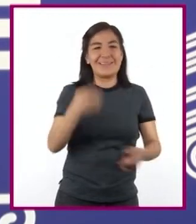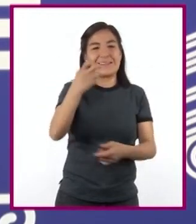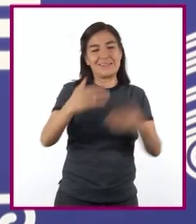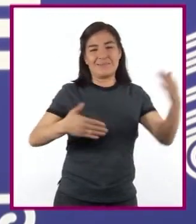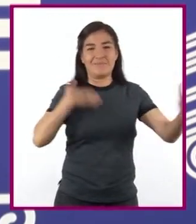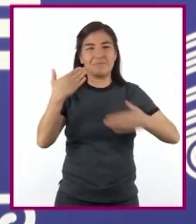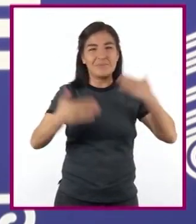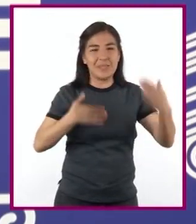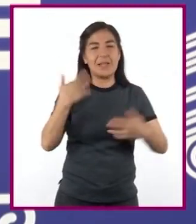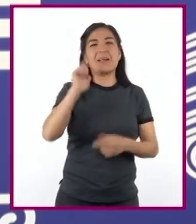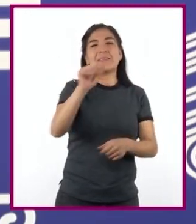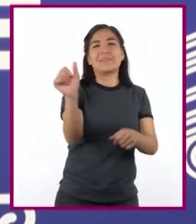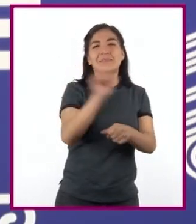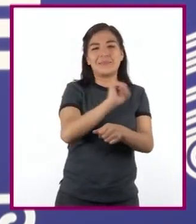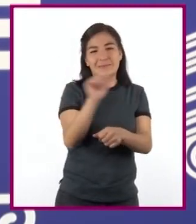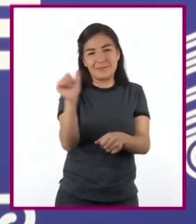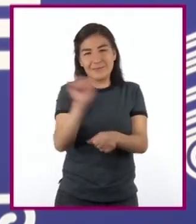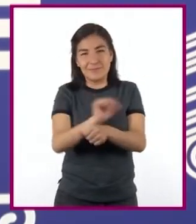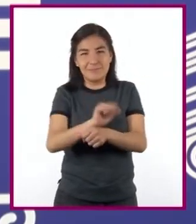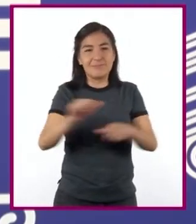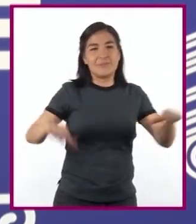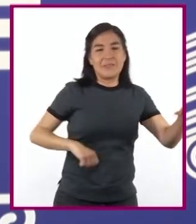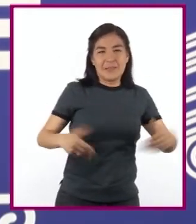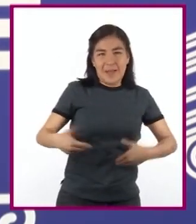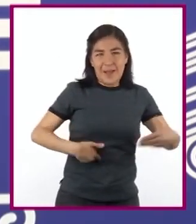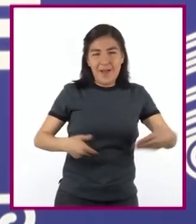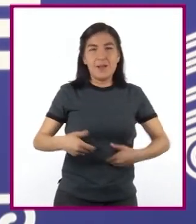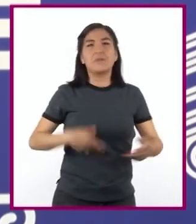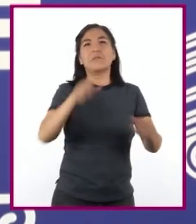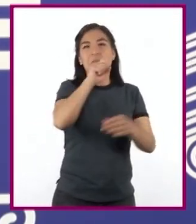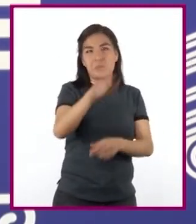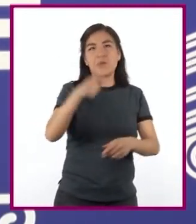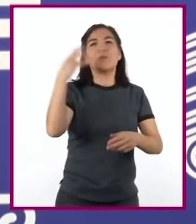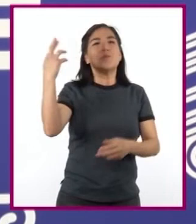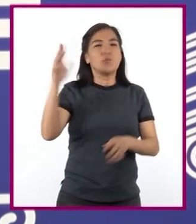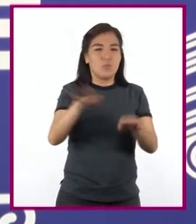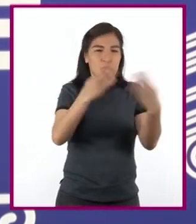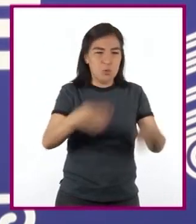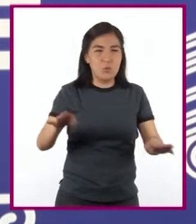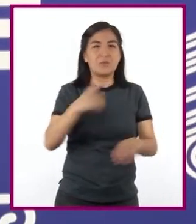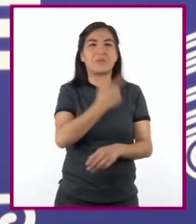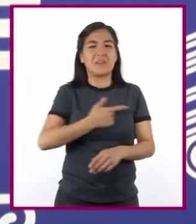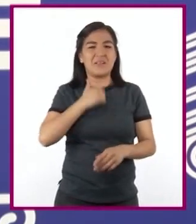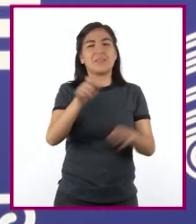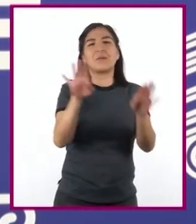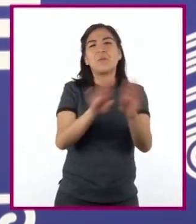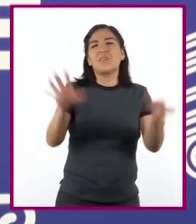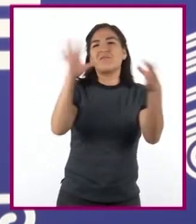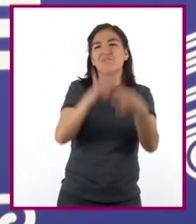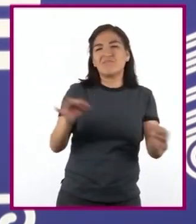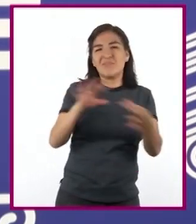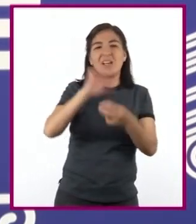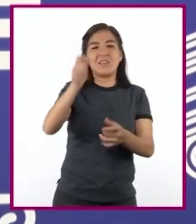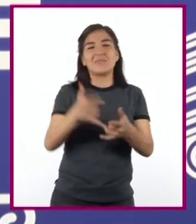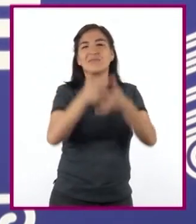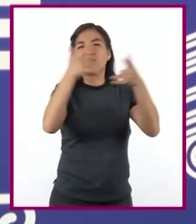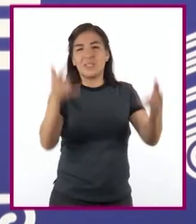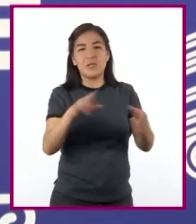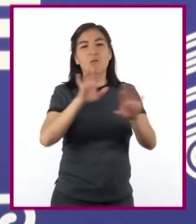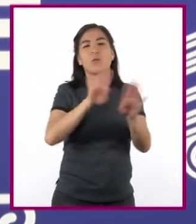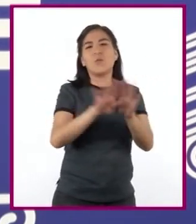del teatro y la música, y además se leían y comentaban libros relacionados con